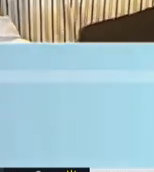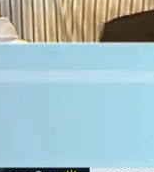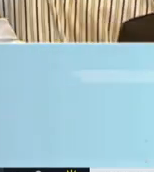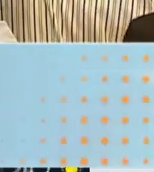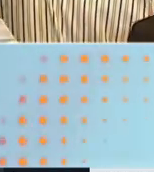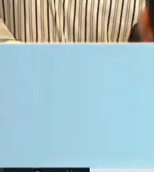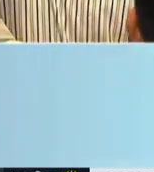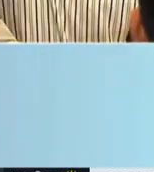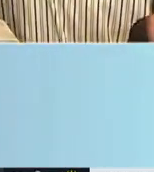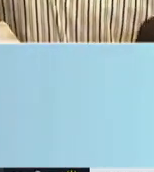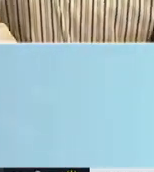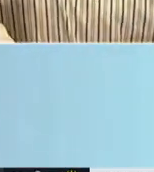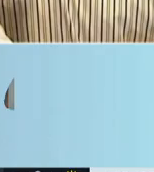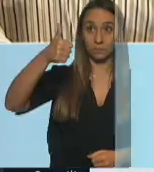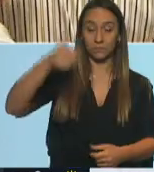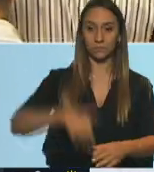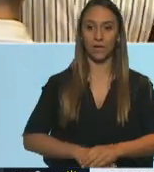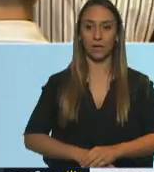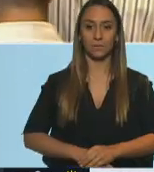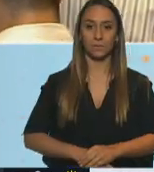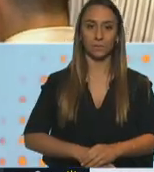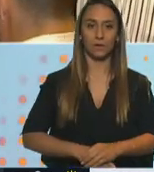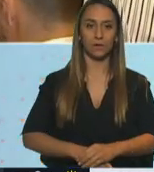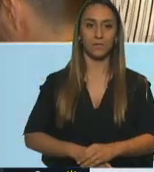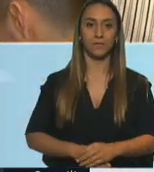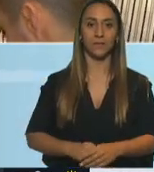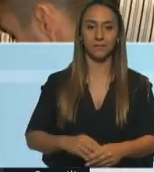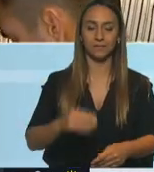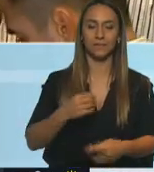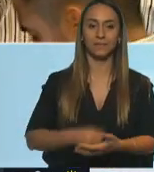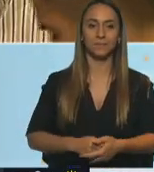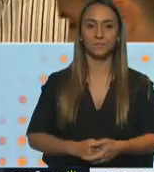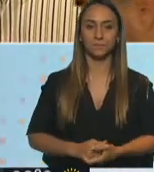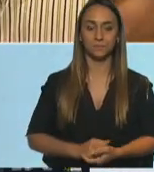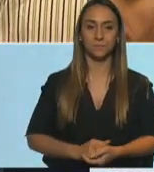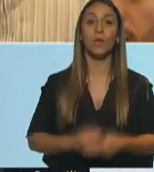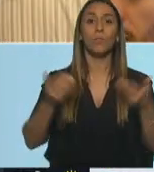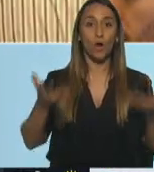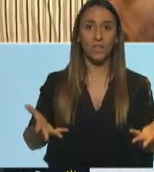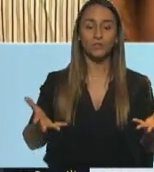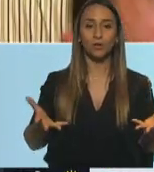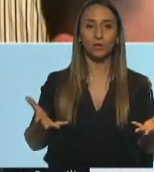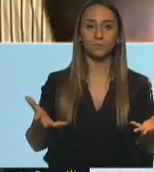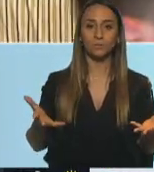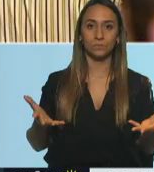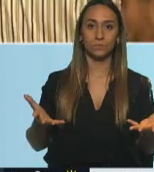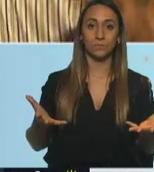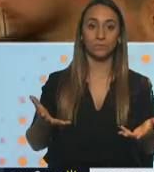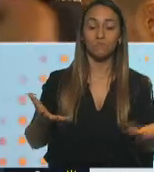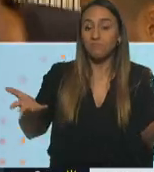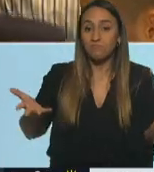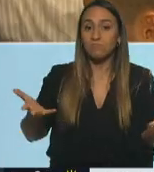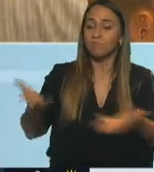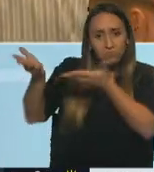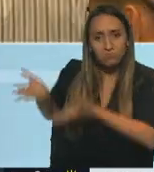de defender ese país inclusivo en el que creemos. Por eso, que vengan las